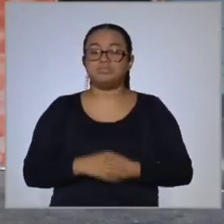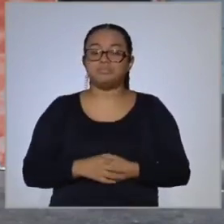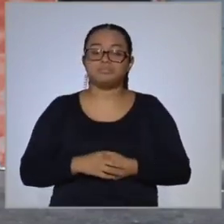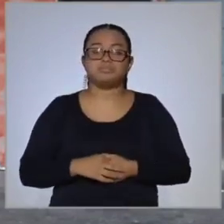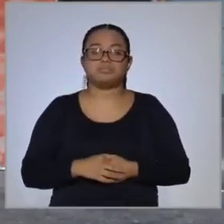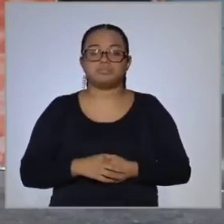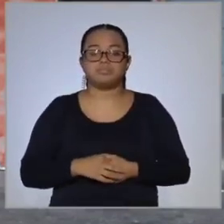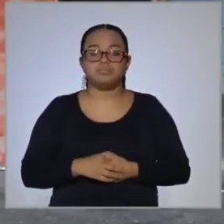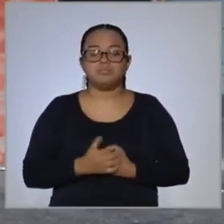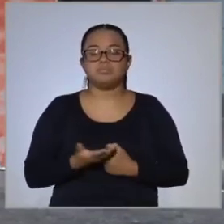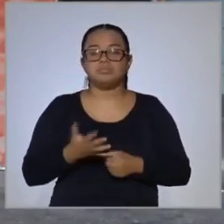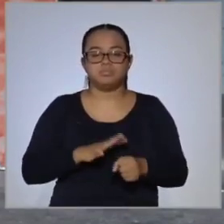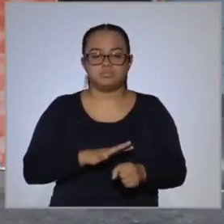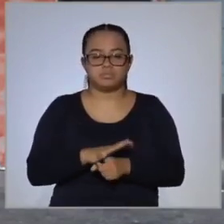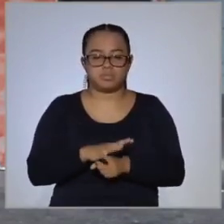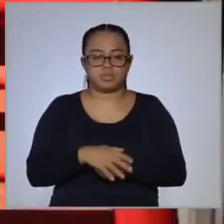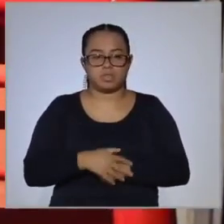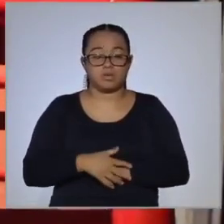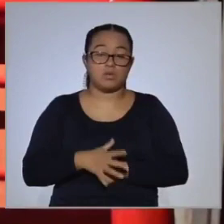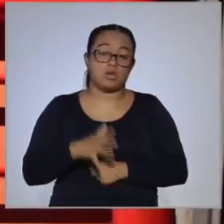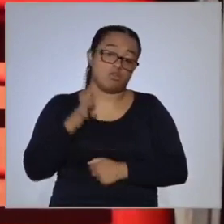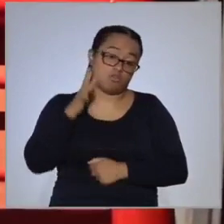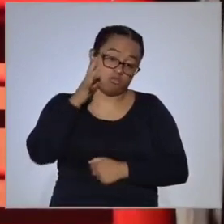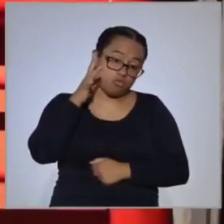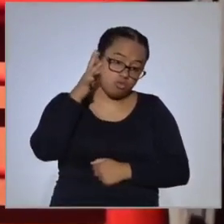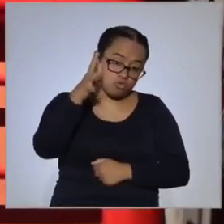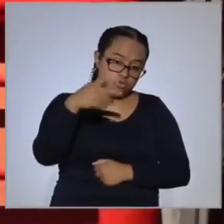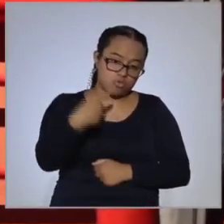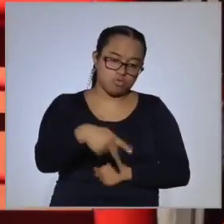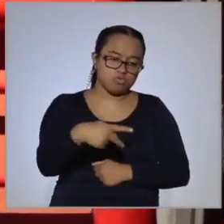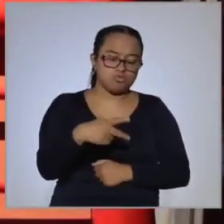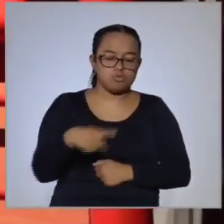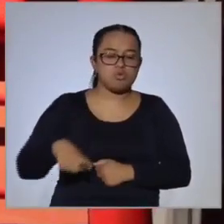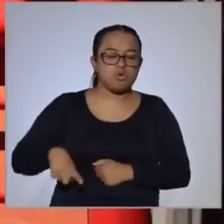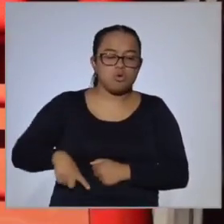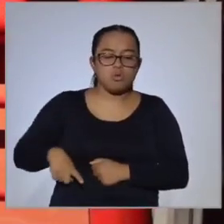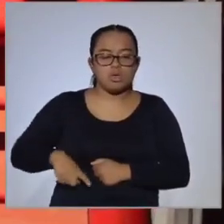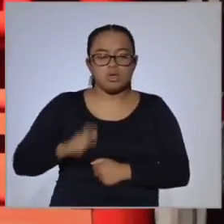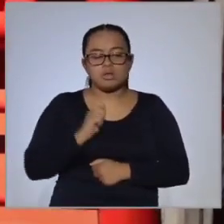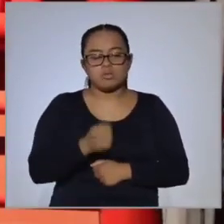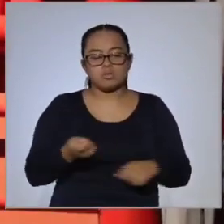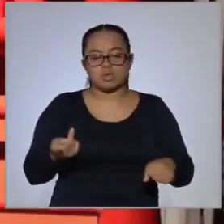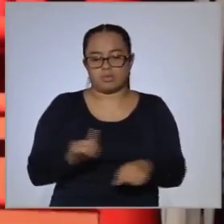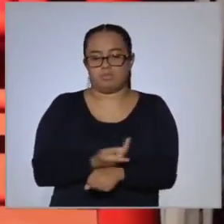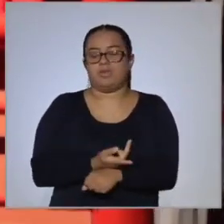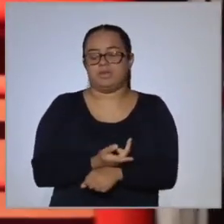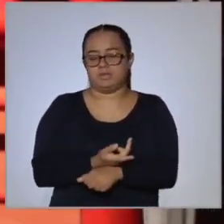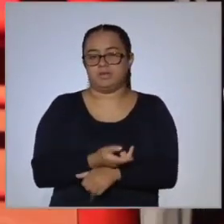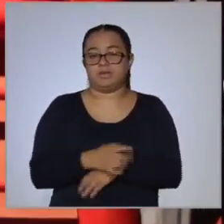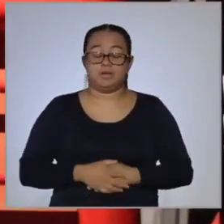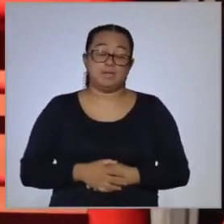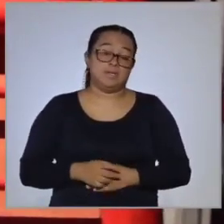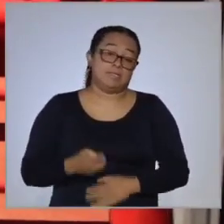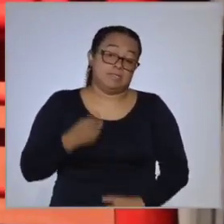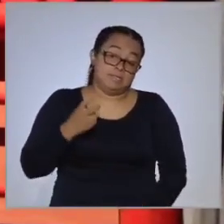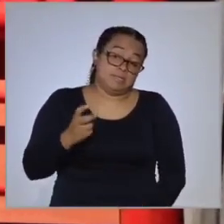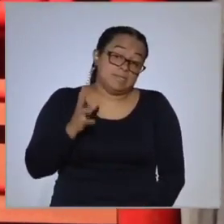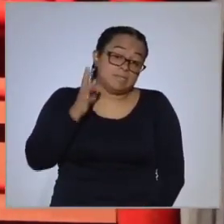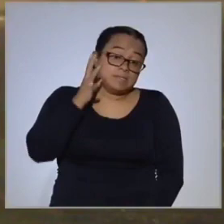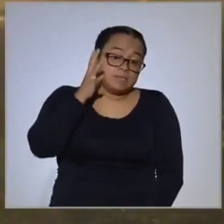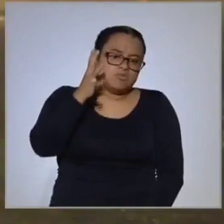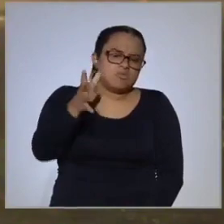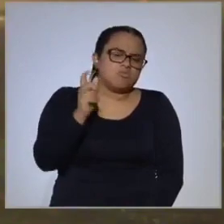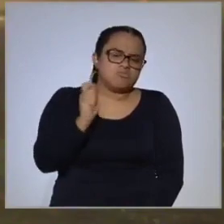estado de futuro de este país. El futuro, y obviamente con